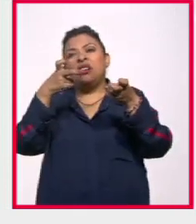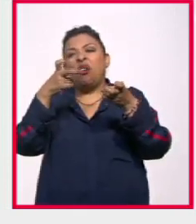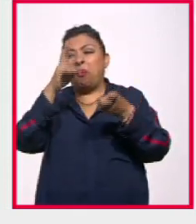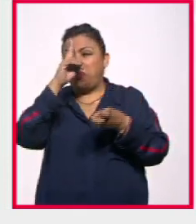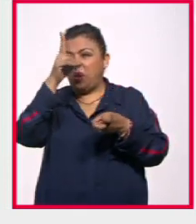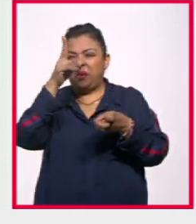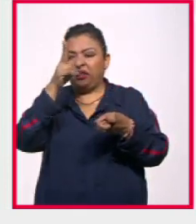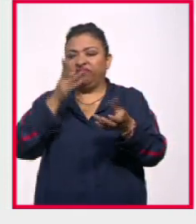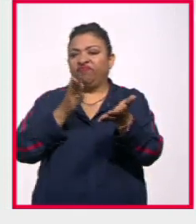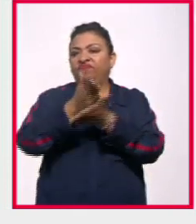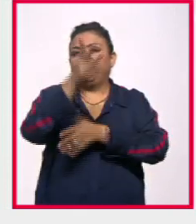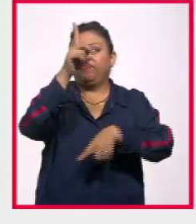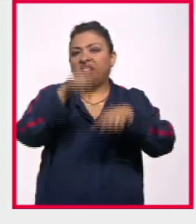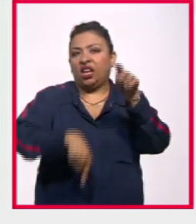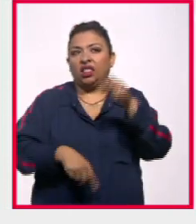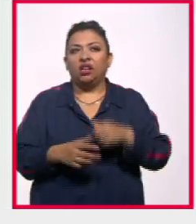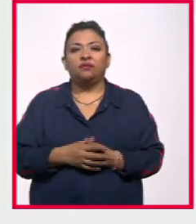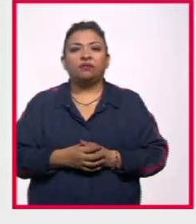censura.